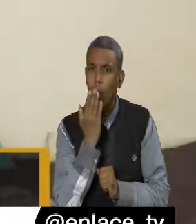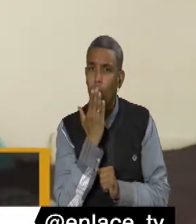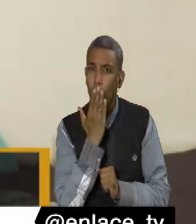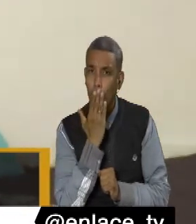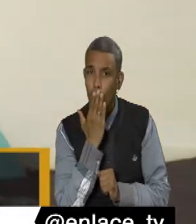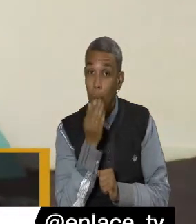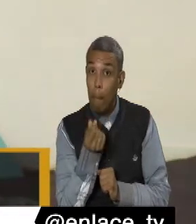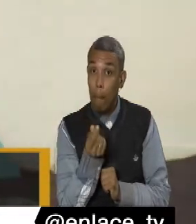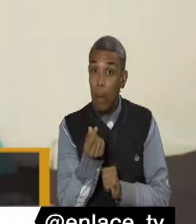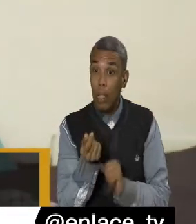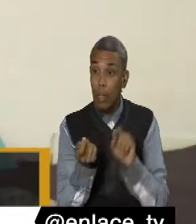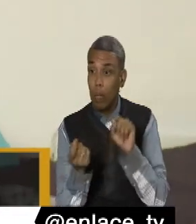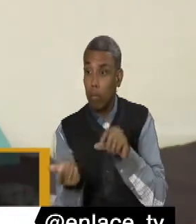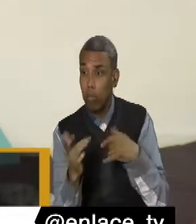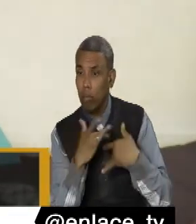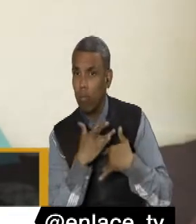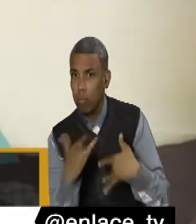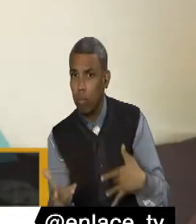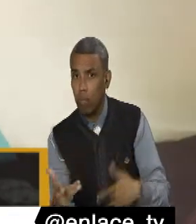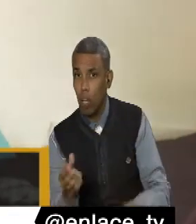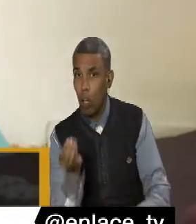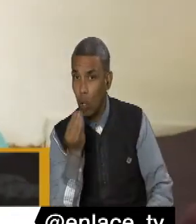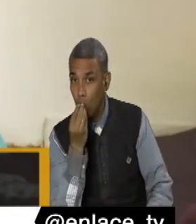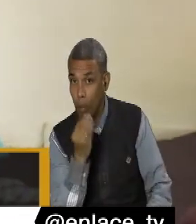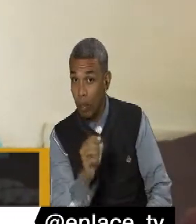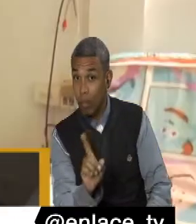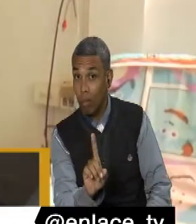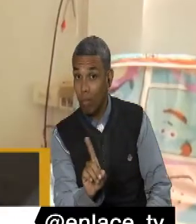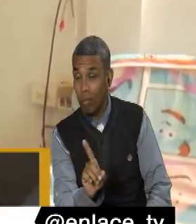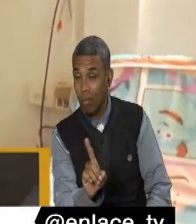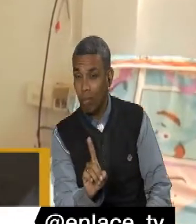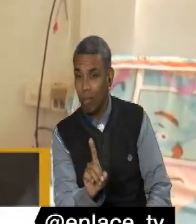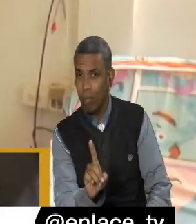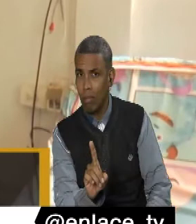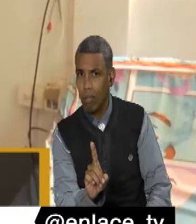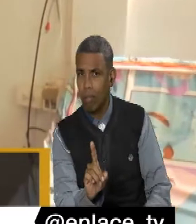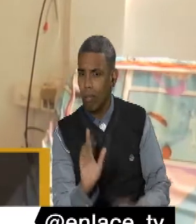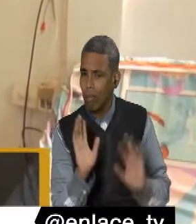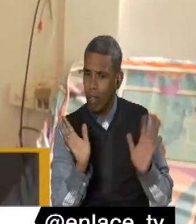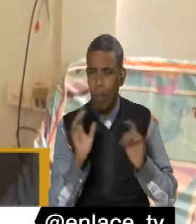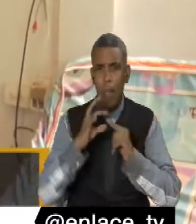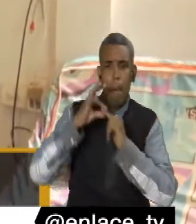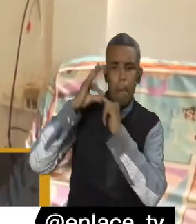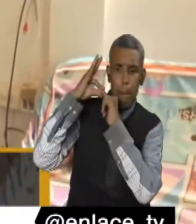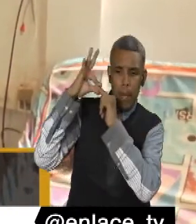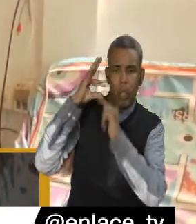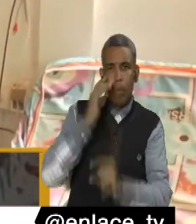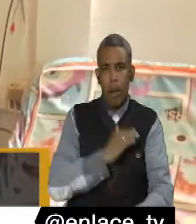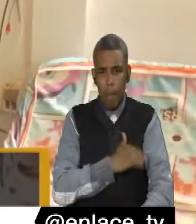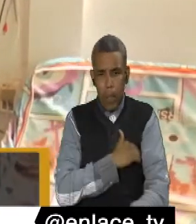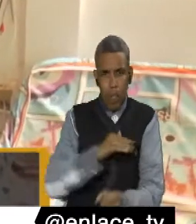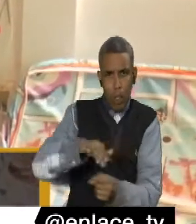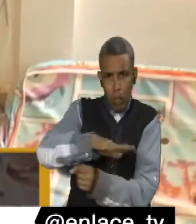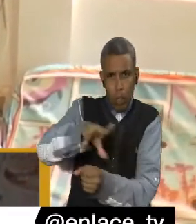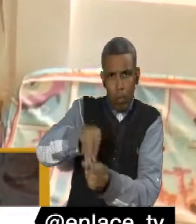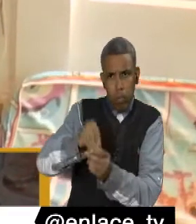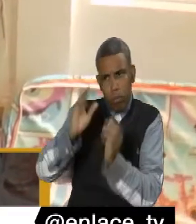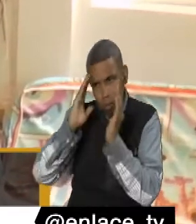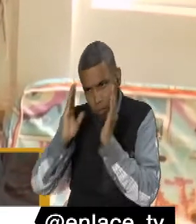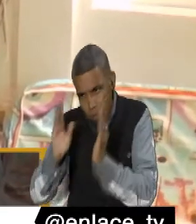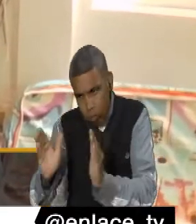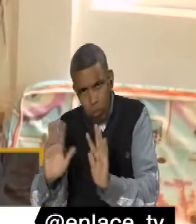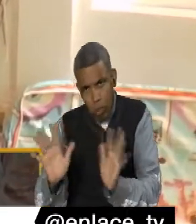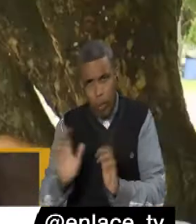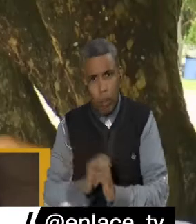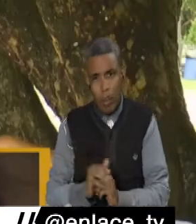plata o recursos o dinero a esas personas, porque finalmente ellos tienen una protección especial por parte del Ministerio del Interior en sus comunidades indígenas. Entonces